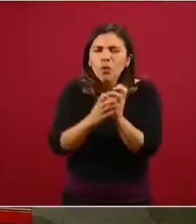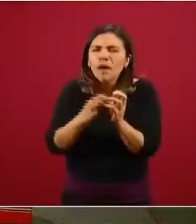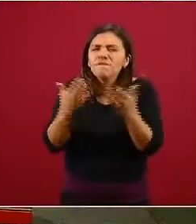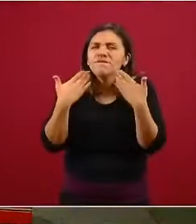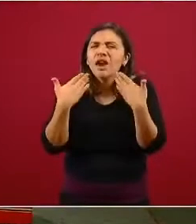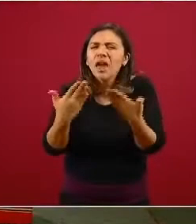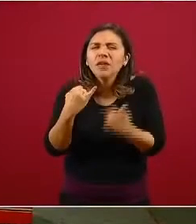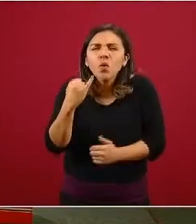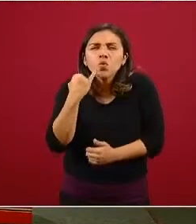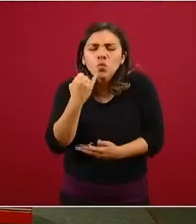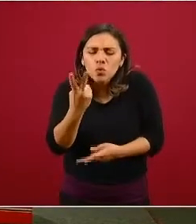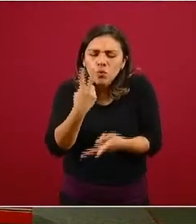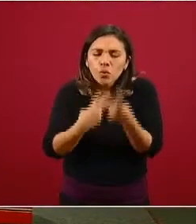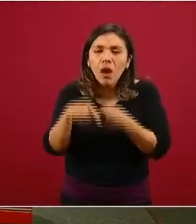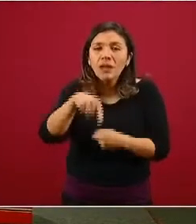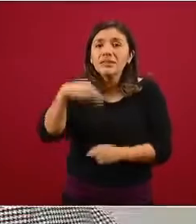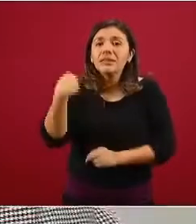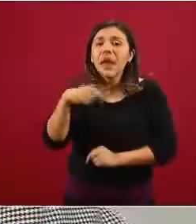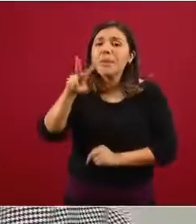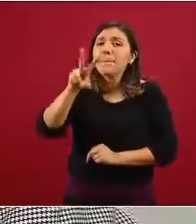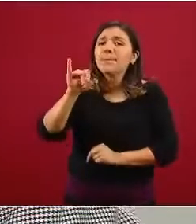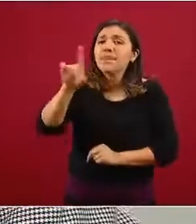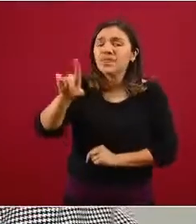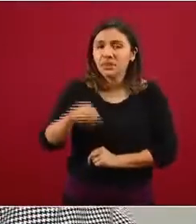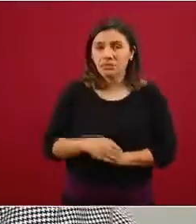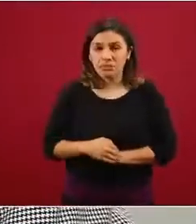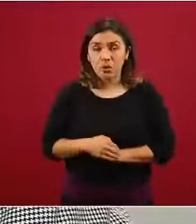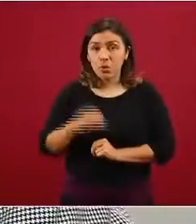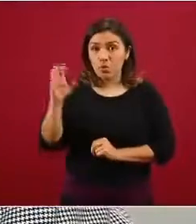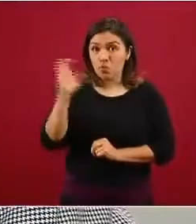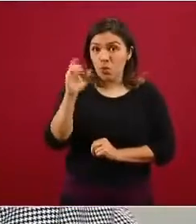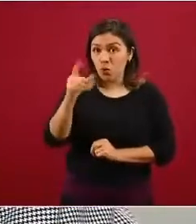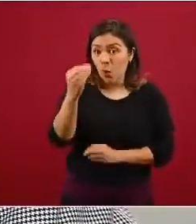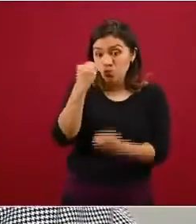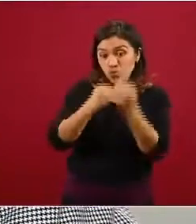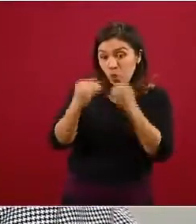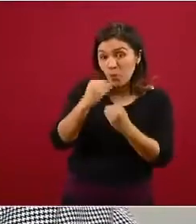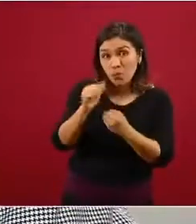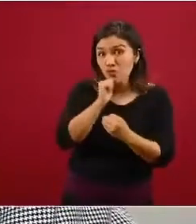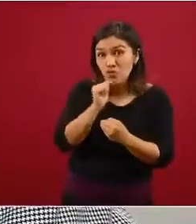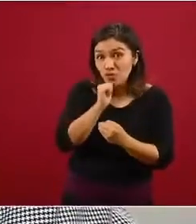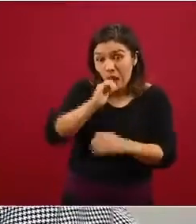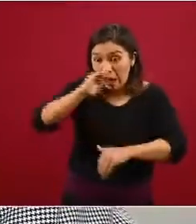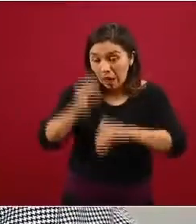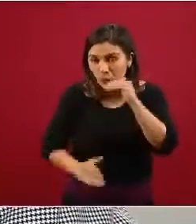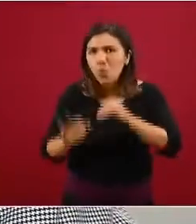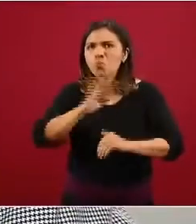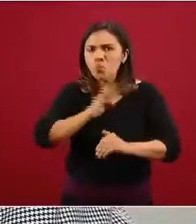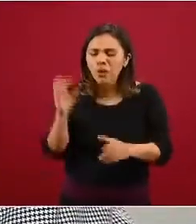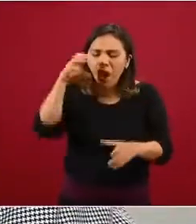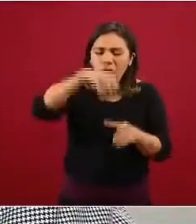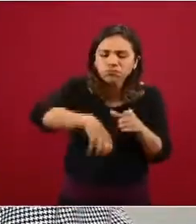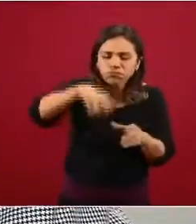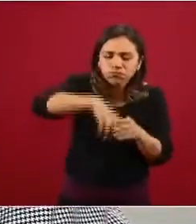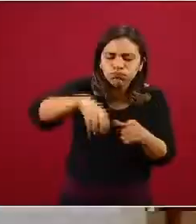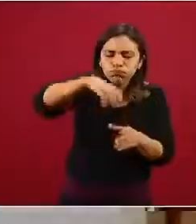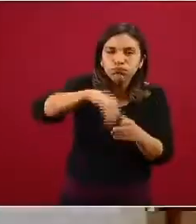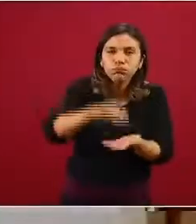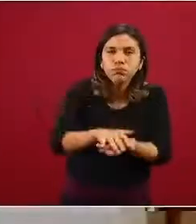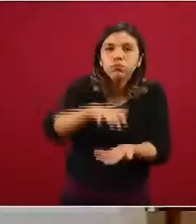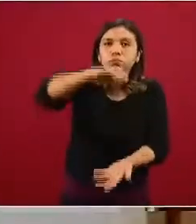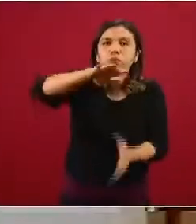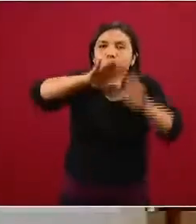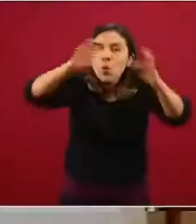fresca, jugosa, que se llama vid. Y cuando no te las acabas de comer todas, las puedes meter en un barril y después de un